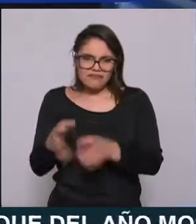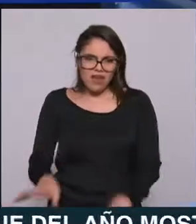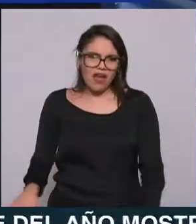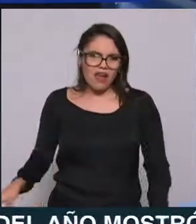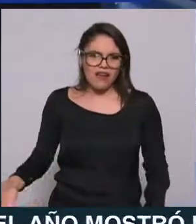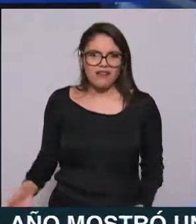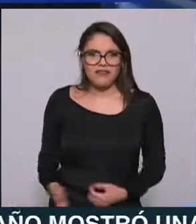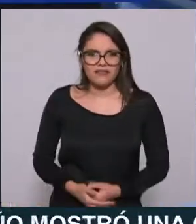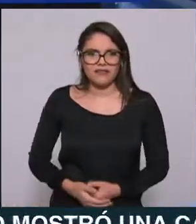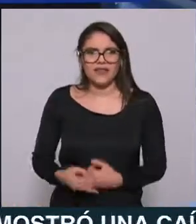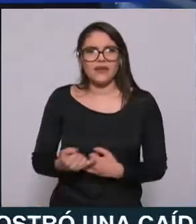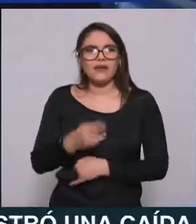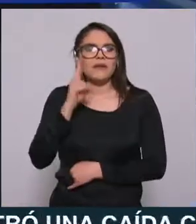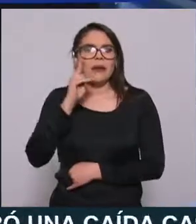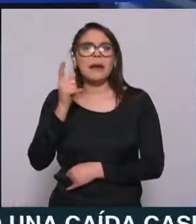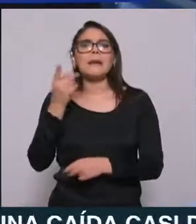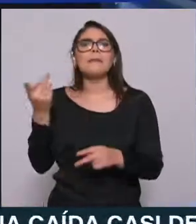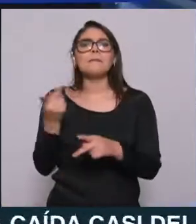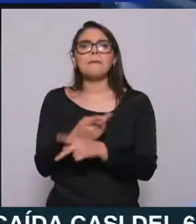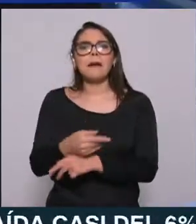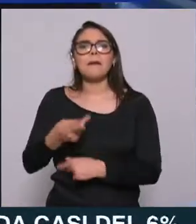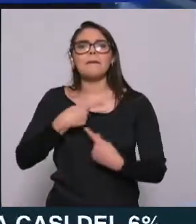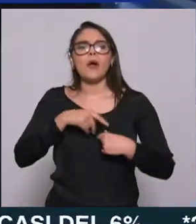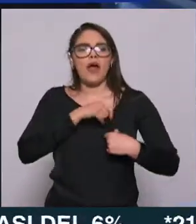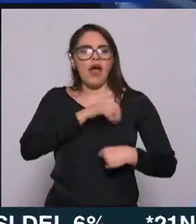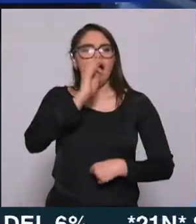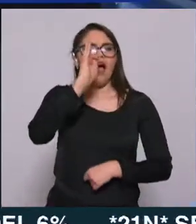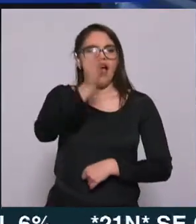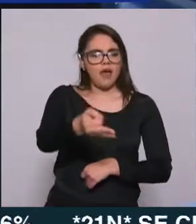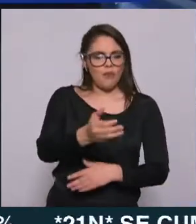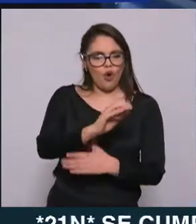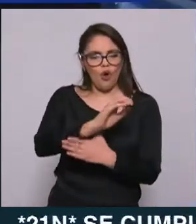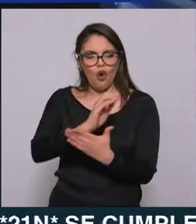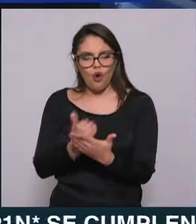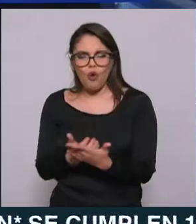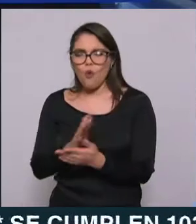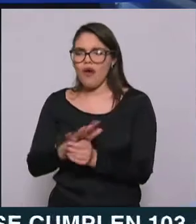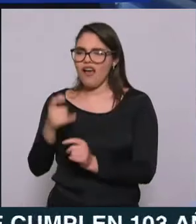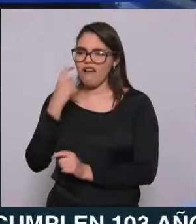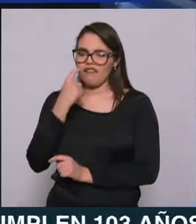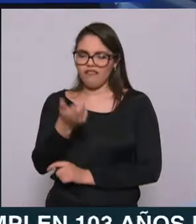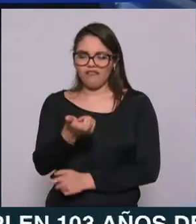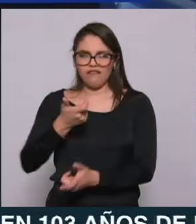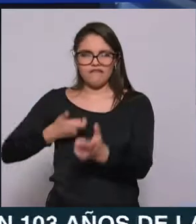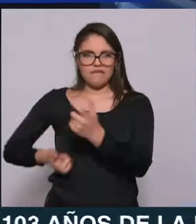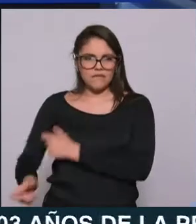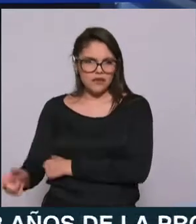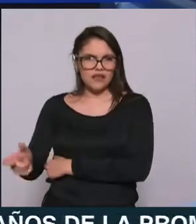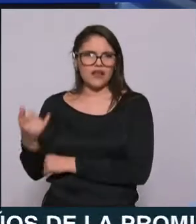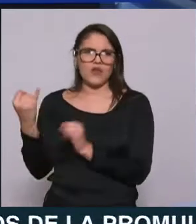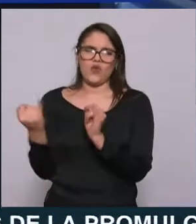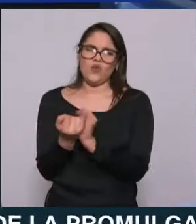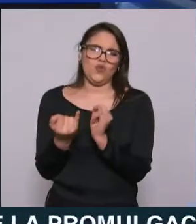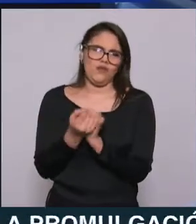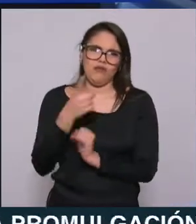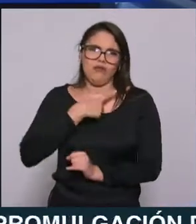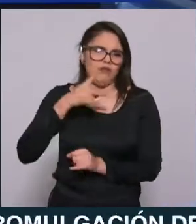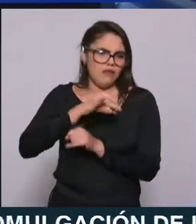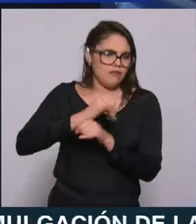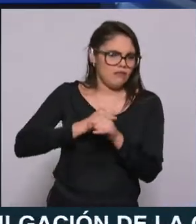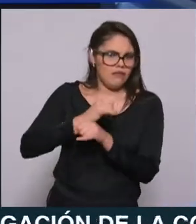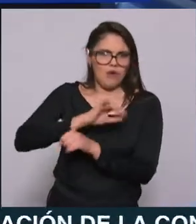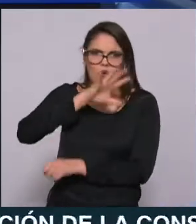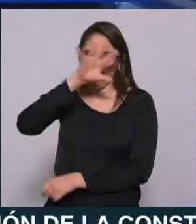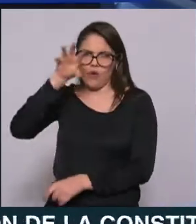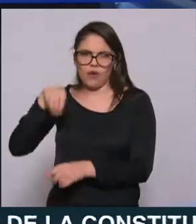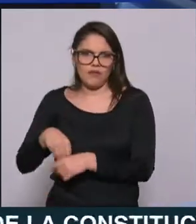que ver quién está detrás de ellos y quién les dio estos contratos y quién se podría beneficiar con esta enorme cantidad de dinero regalando el espacio público. Y como tú lo dices, mucho